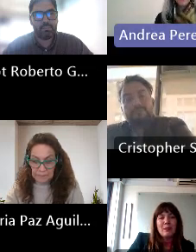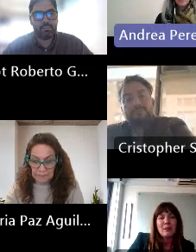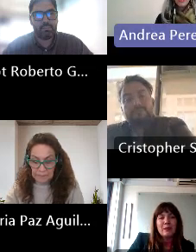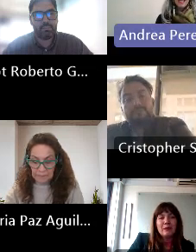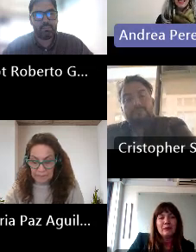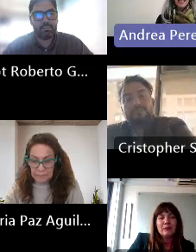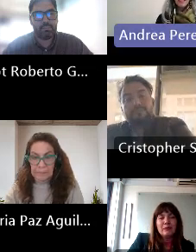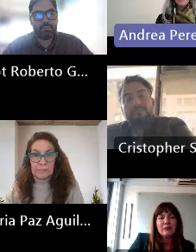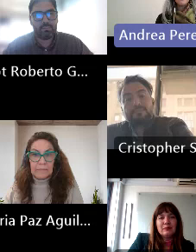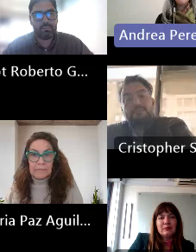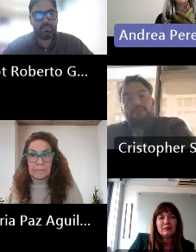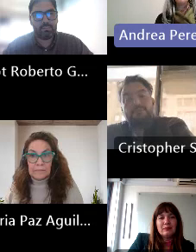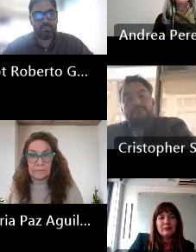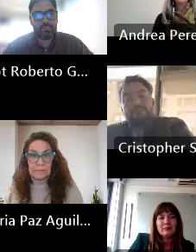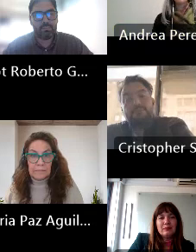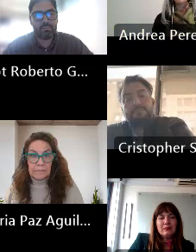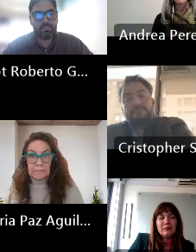Bien, muy buenas tardes.